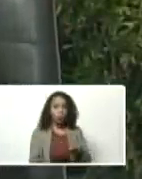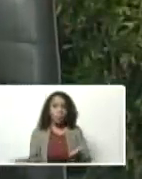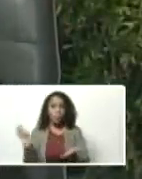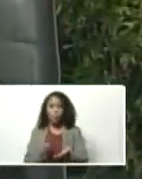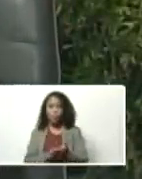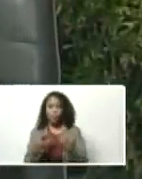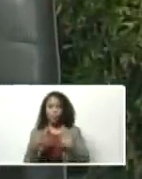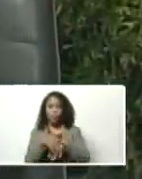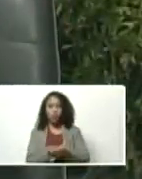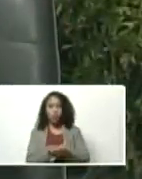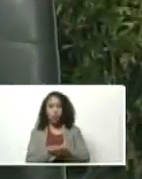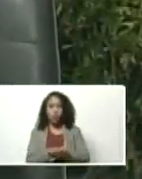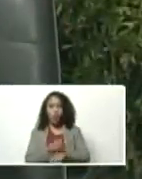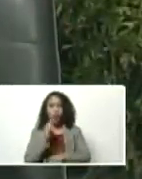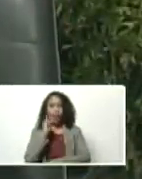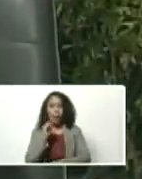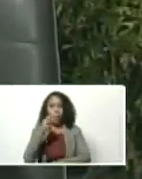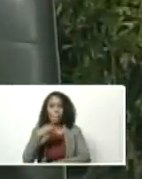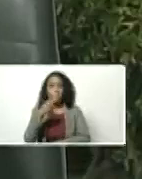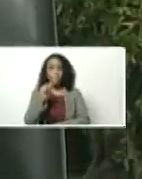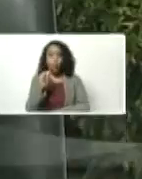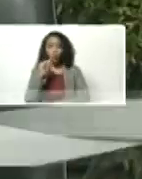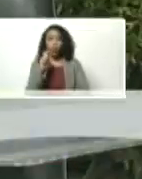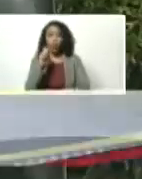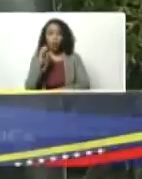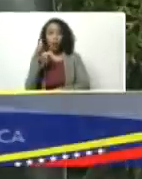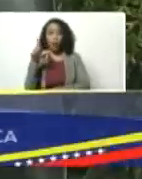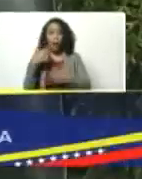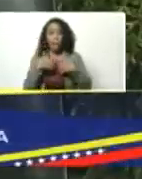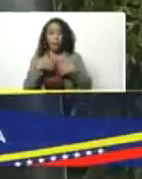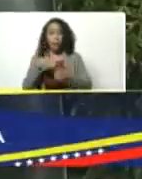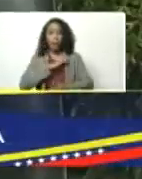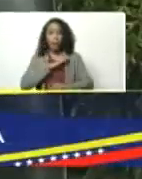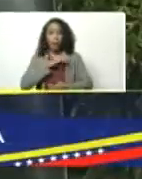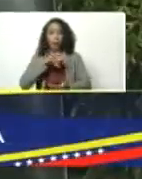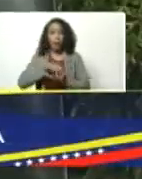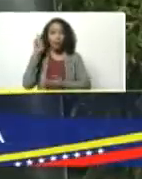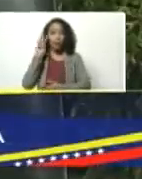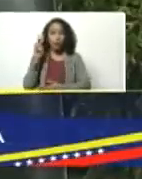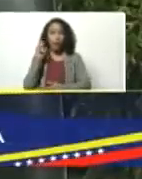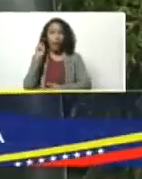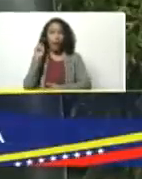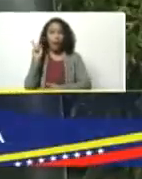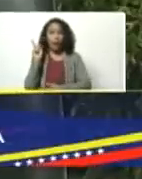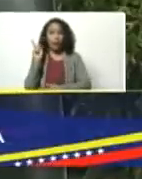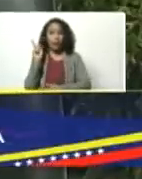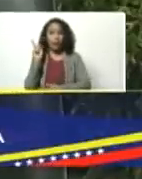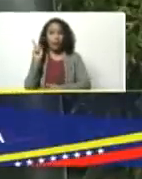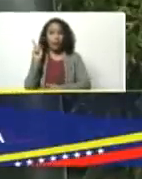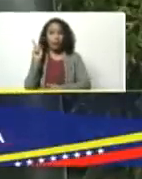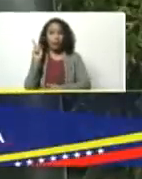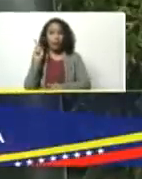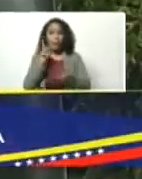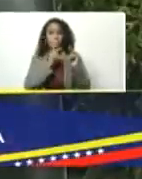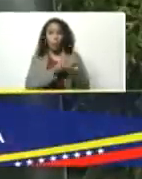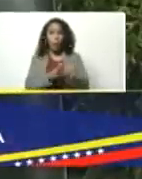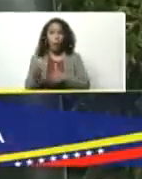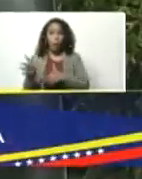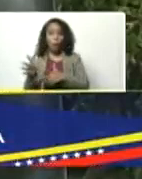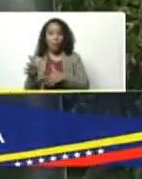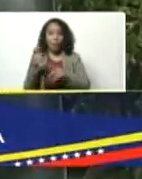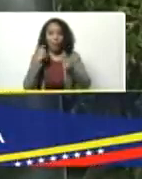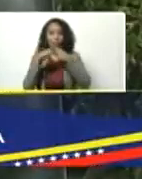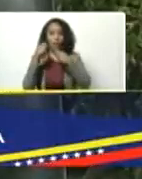incorporado Ipostel, que es una empresa del Estado venezolano. Ipostel, a partir de este programa de Exporta Fácil,